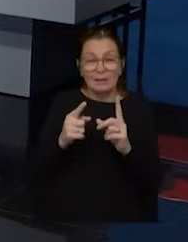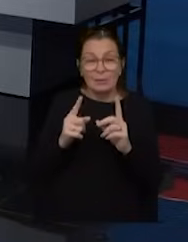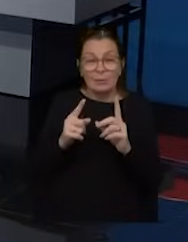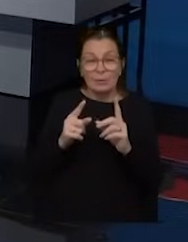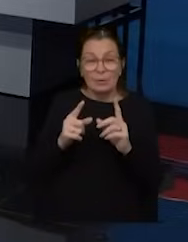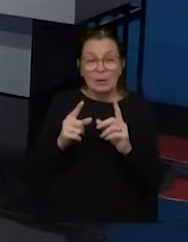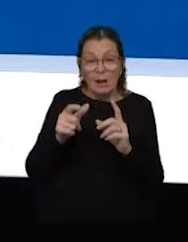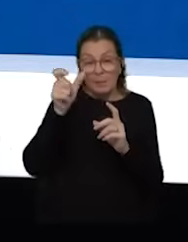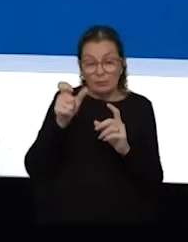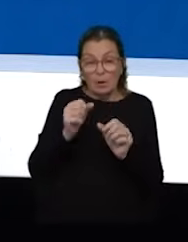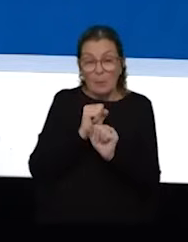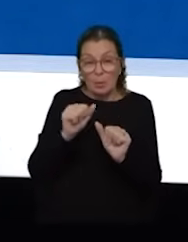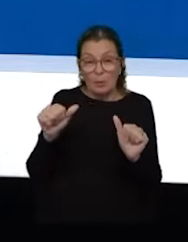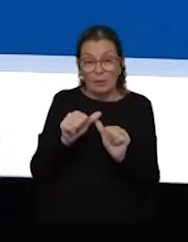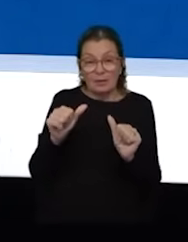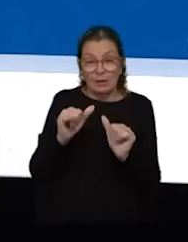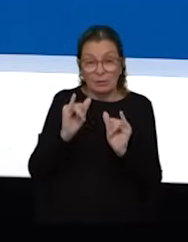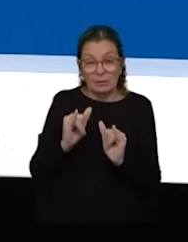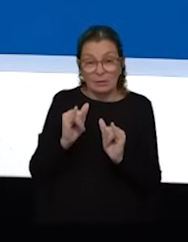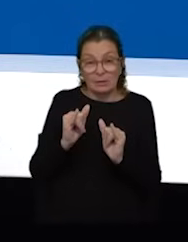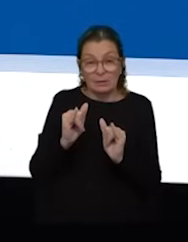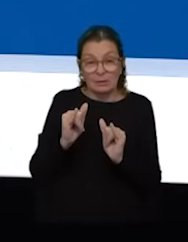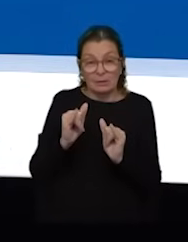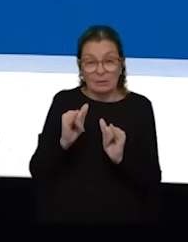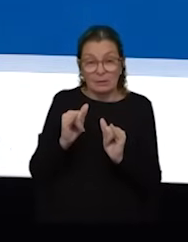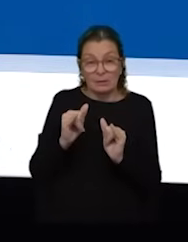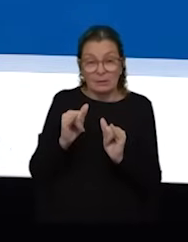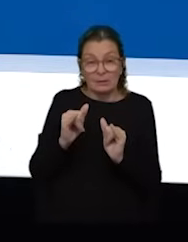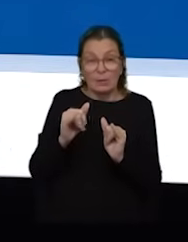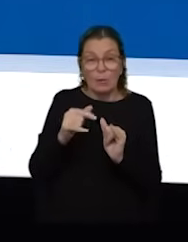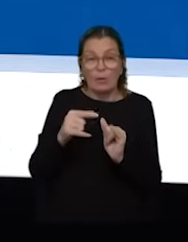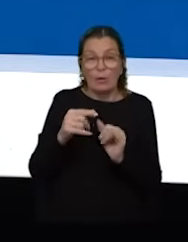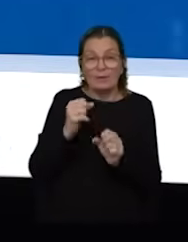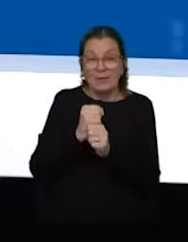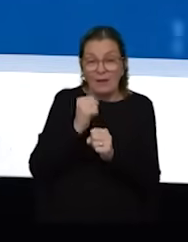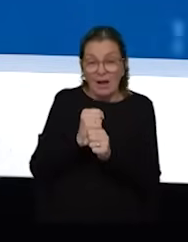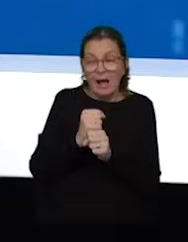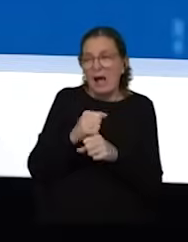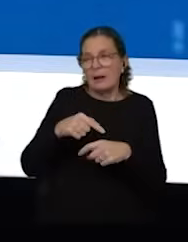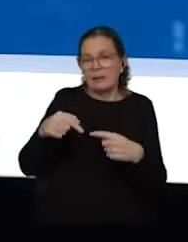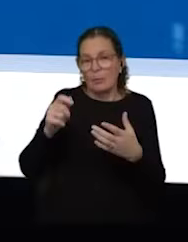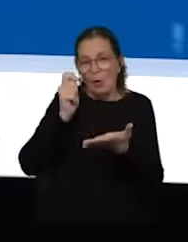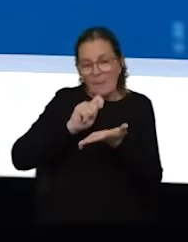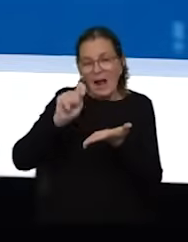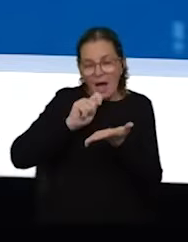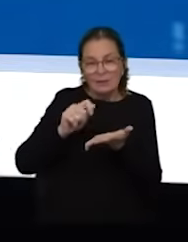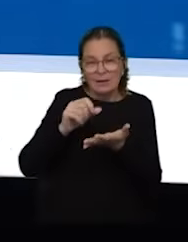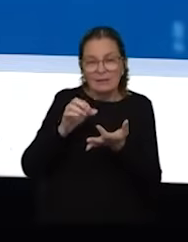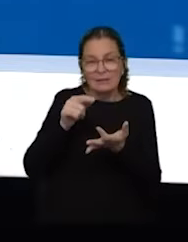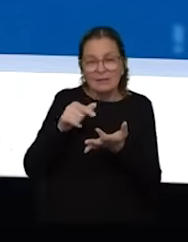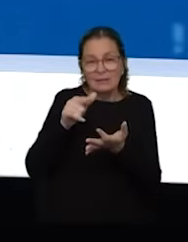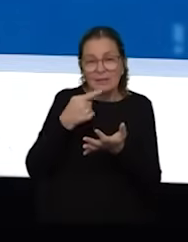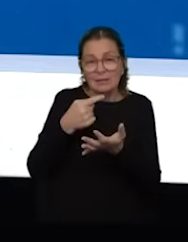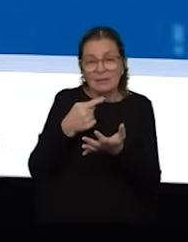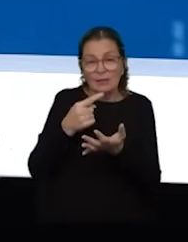tenemos los legisladores se tenderá a trabajar en bueno eso a veces se utiliza como